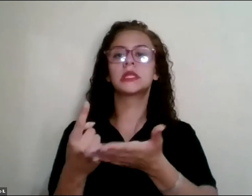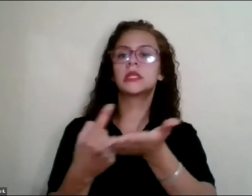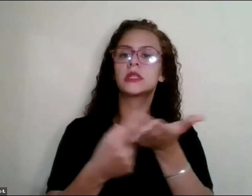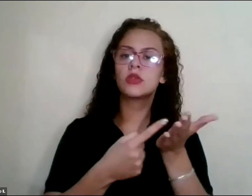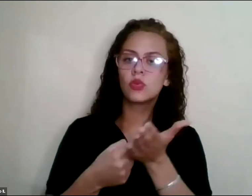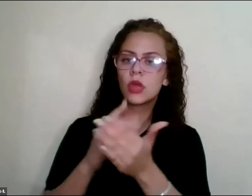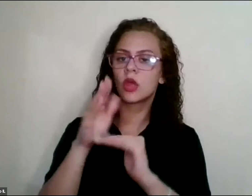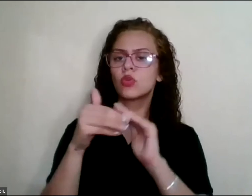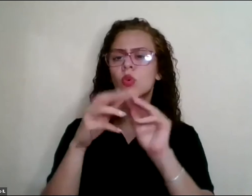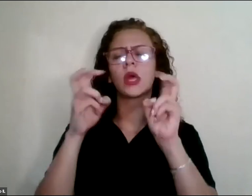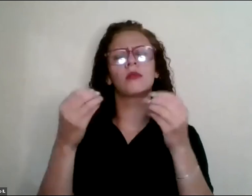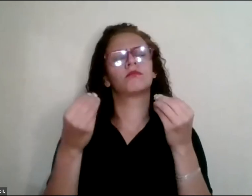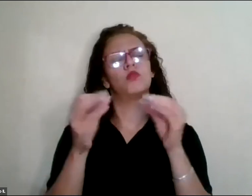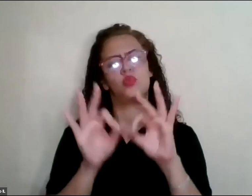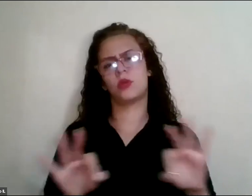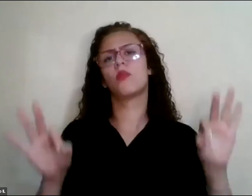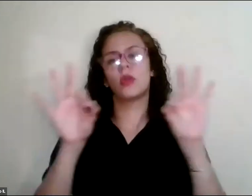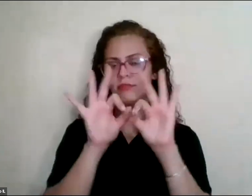todo este tema tan importante